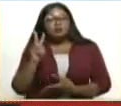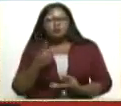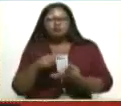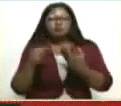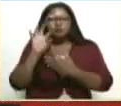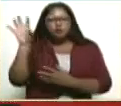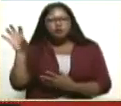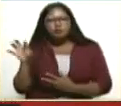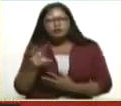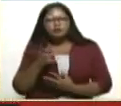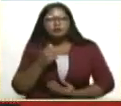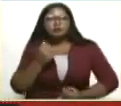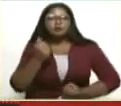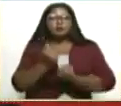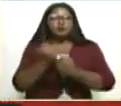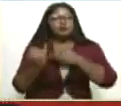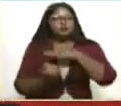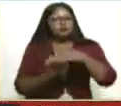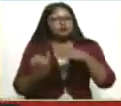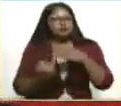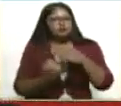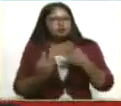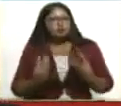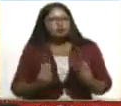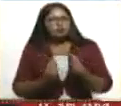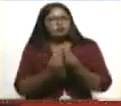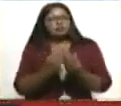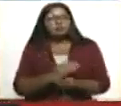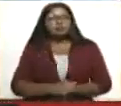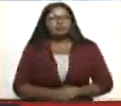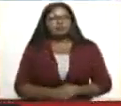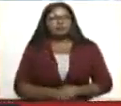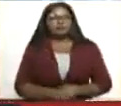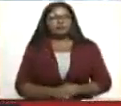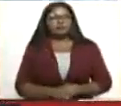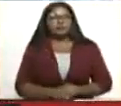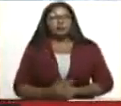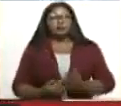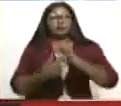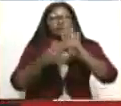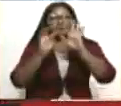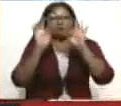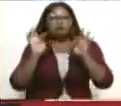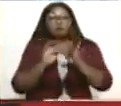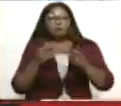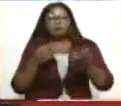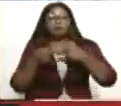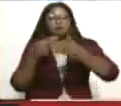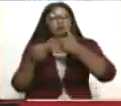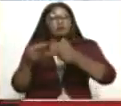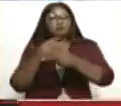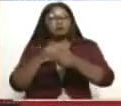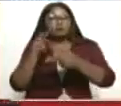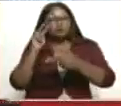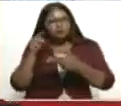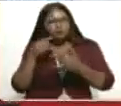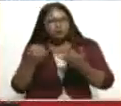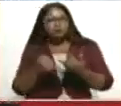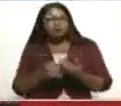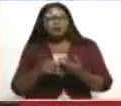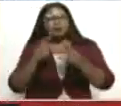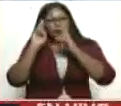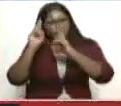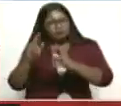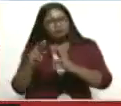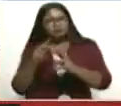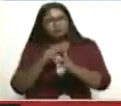países garantes, instituciones y países acompañantes, han manifestado de forma constructiva y respetuosa